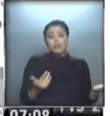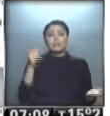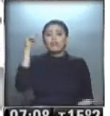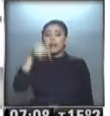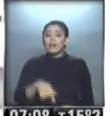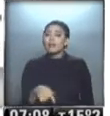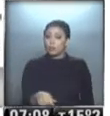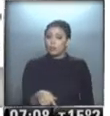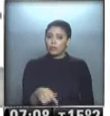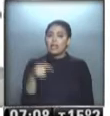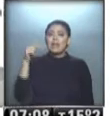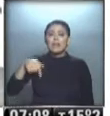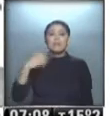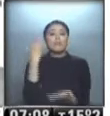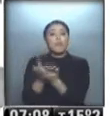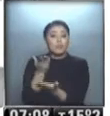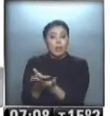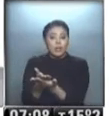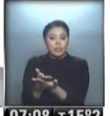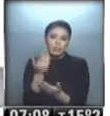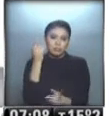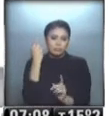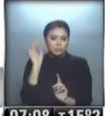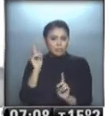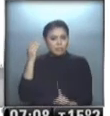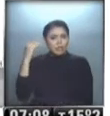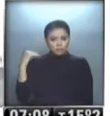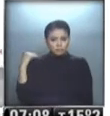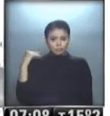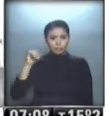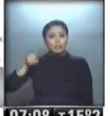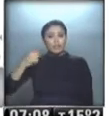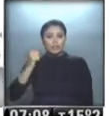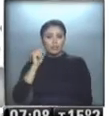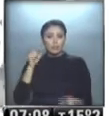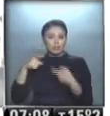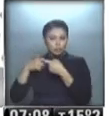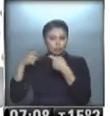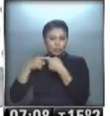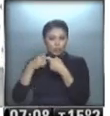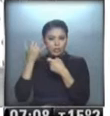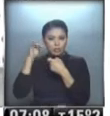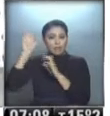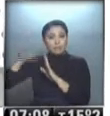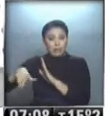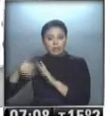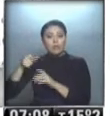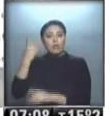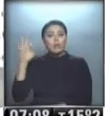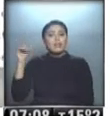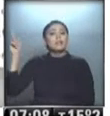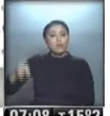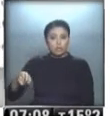lo que hizo fue acumular una propuesta a la que ya había hecho Fintech Advisory, su socia minoritaria con el